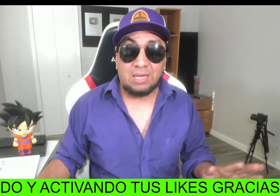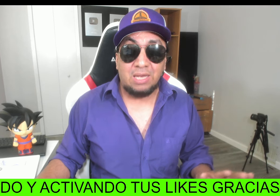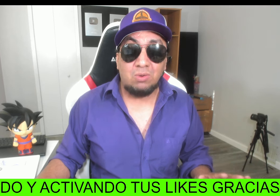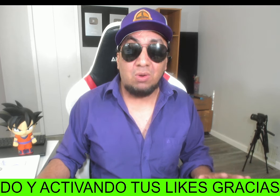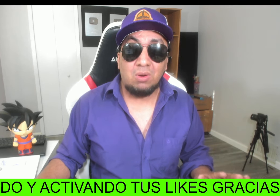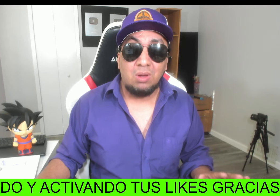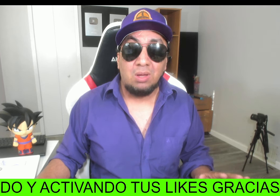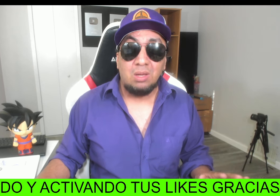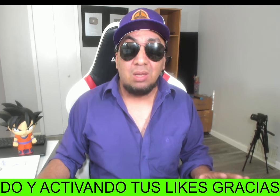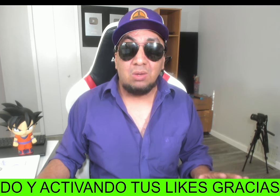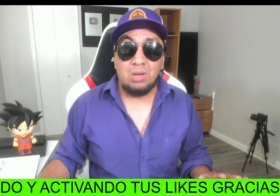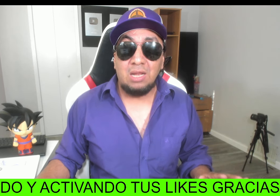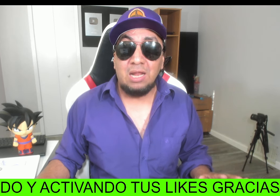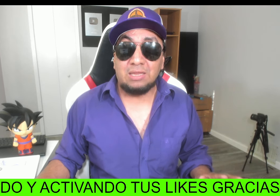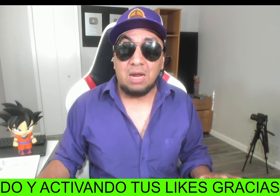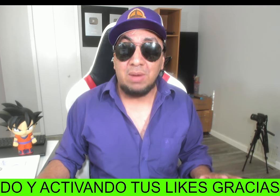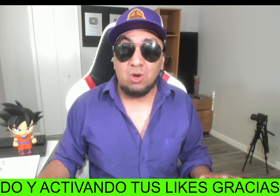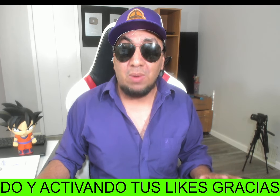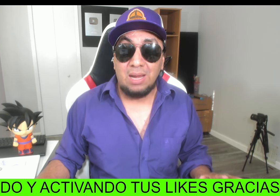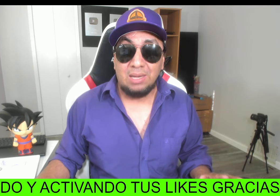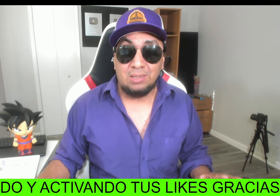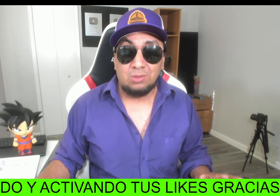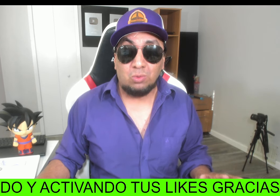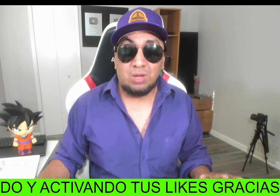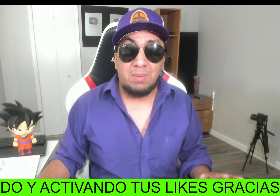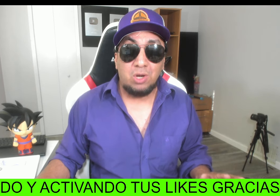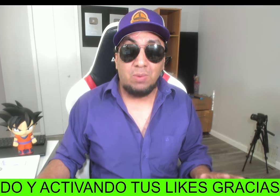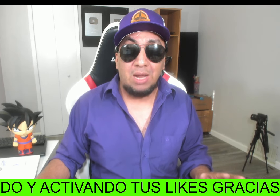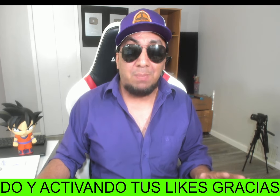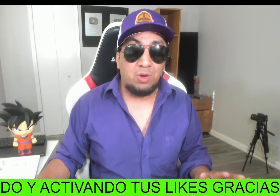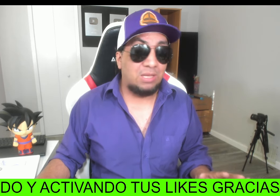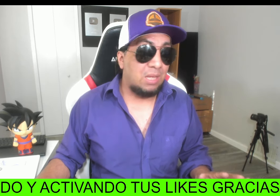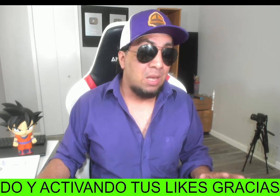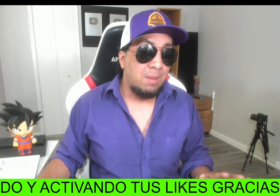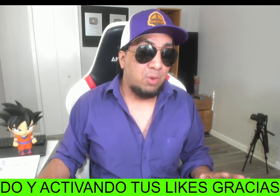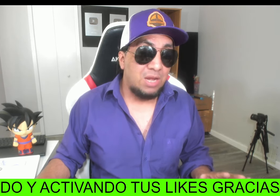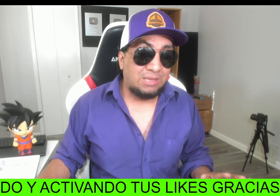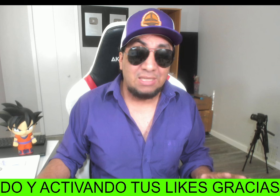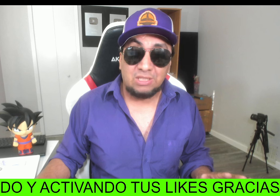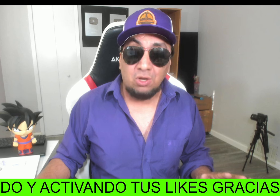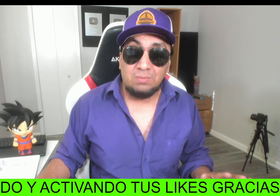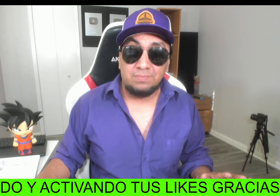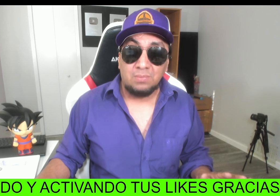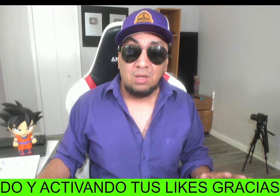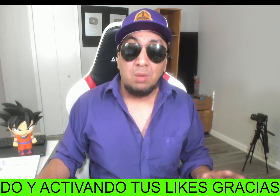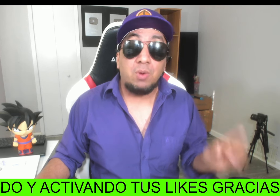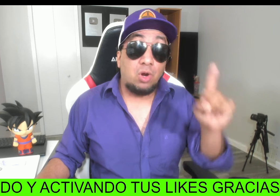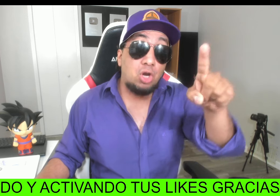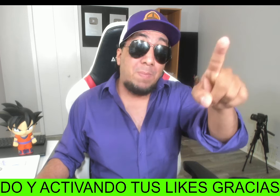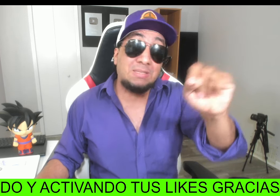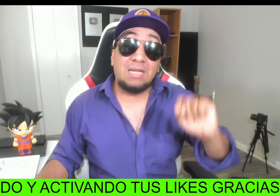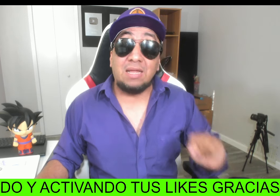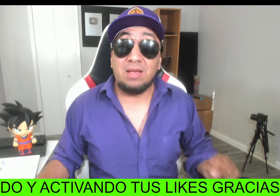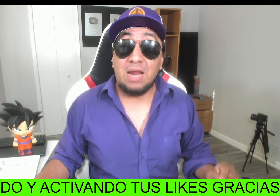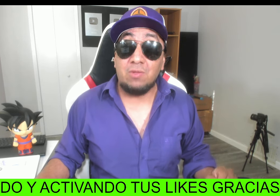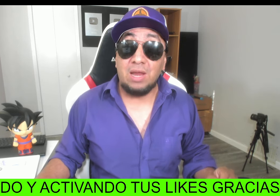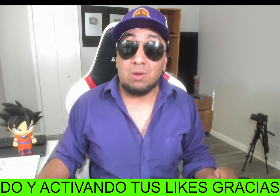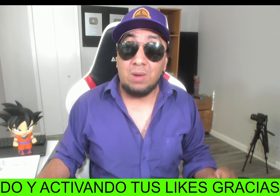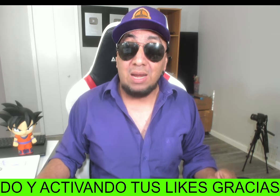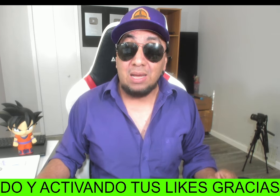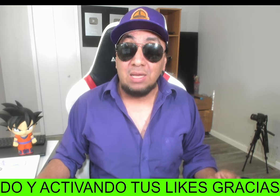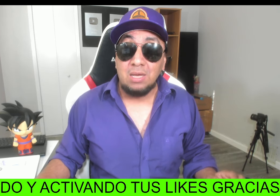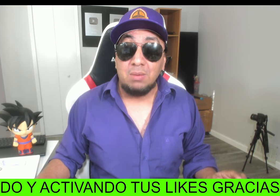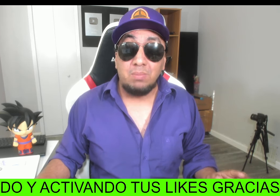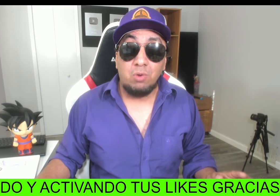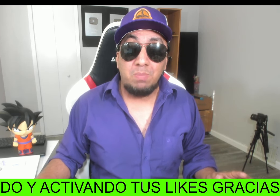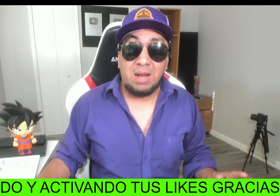agarrar al suave, que aquí no, el drama no vale, tu drama no vale, pone atención. Por eso no pasaste de grado en la